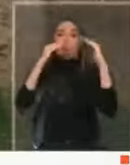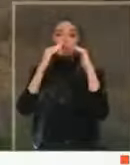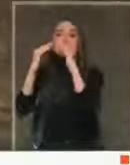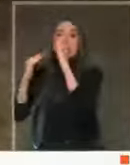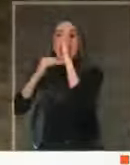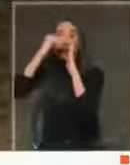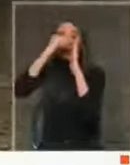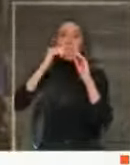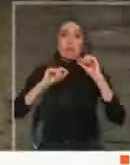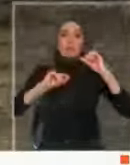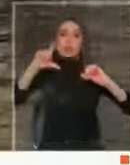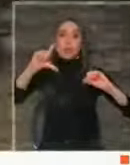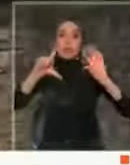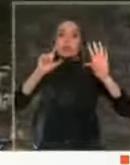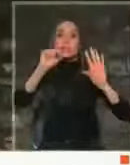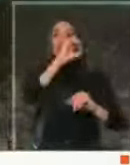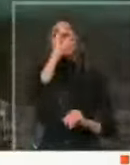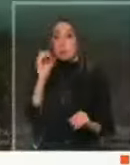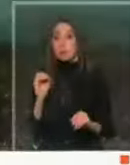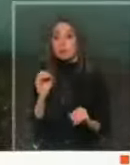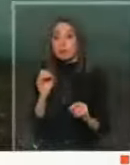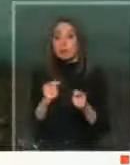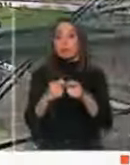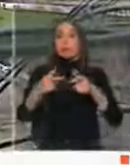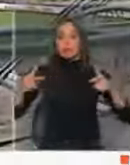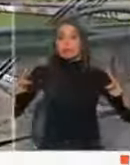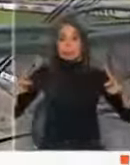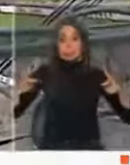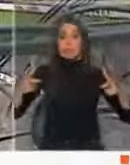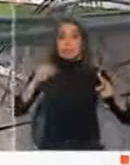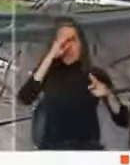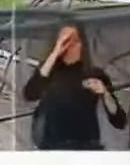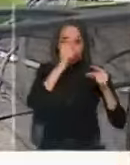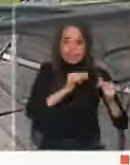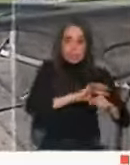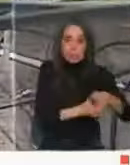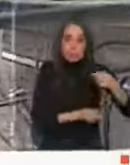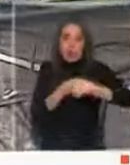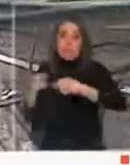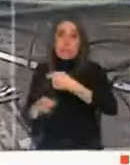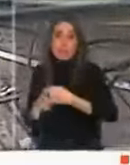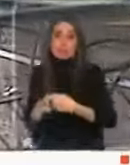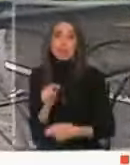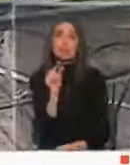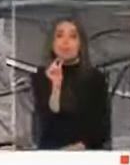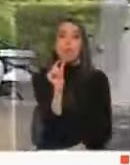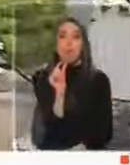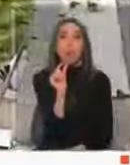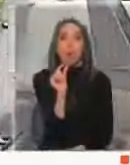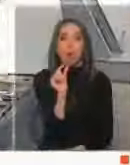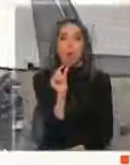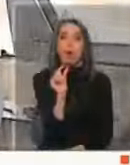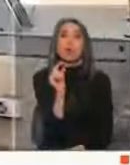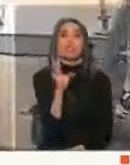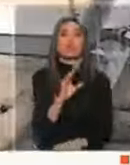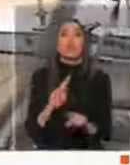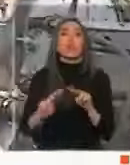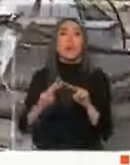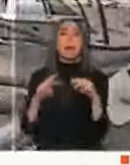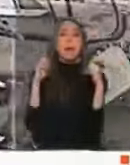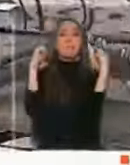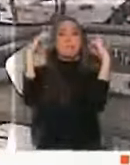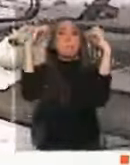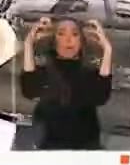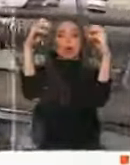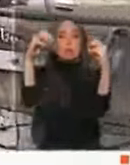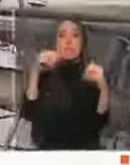un 70% y la inversión para los expertos ha sido poca, solo a través de postes. Lo que